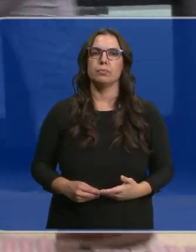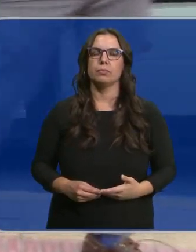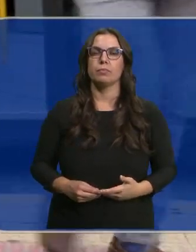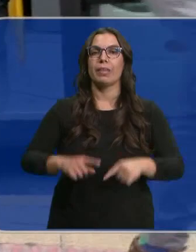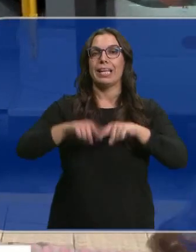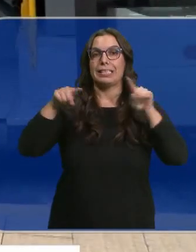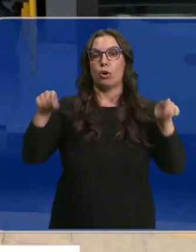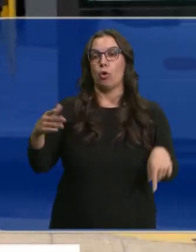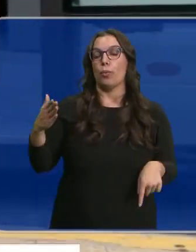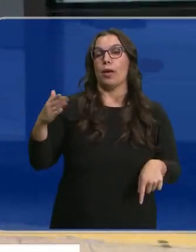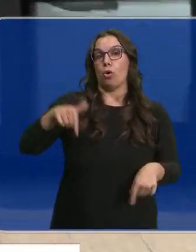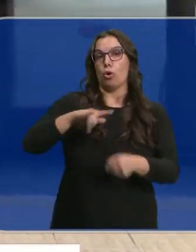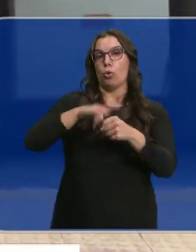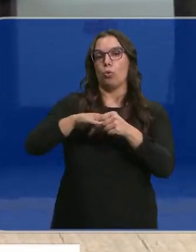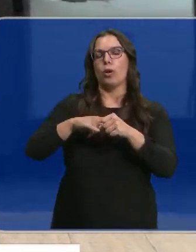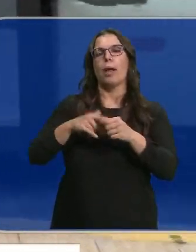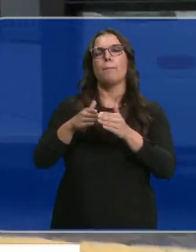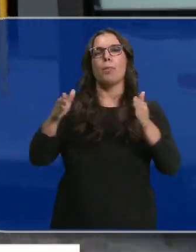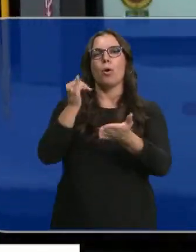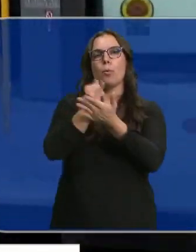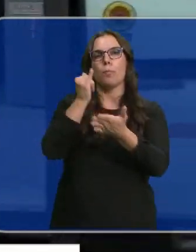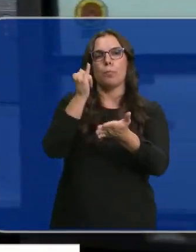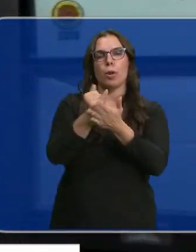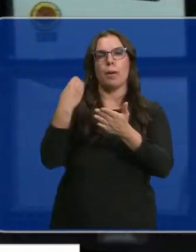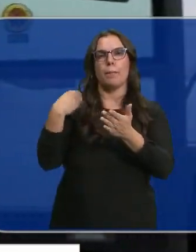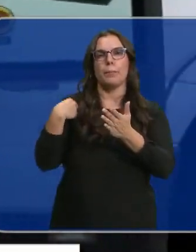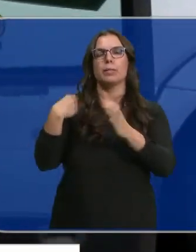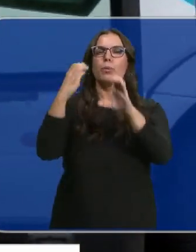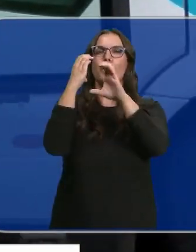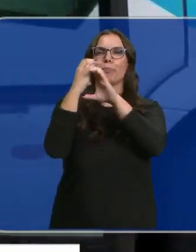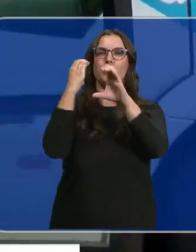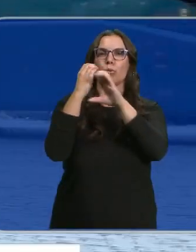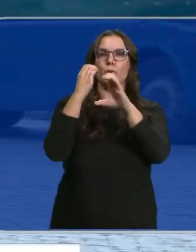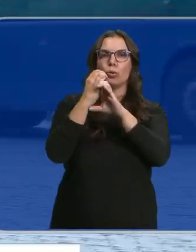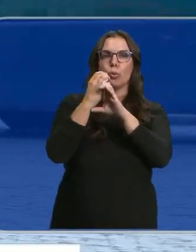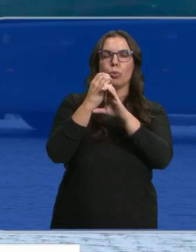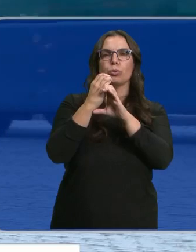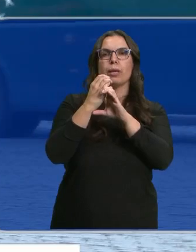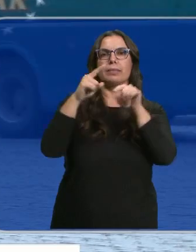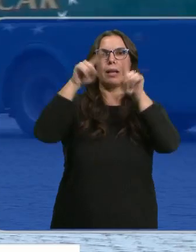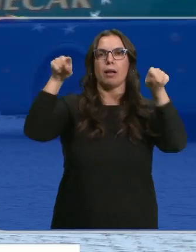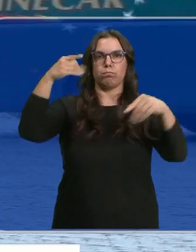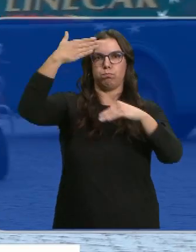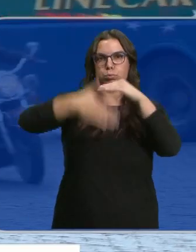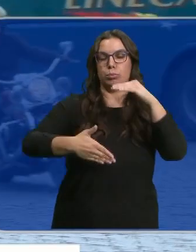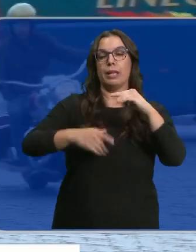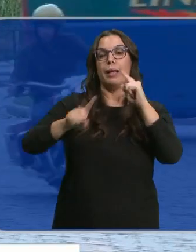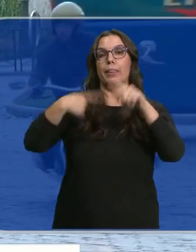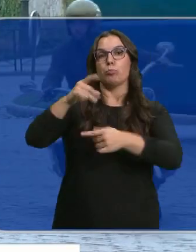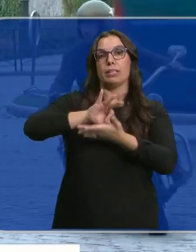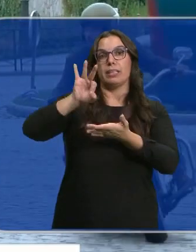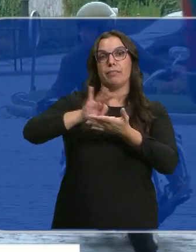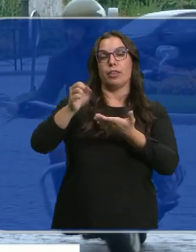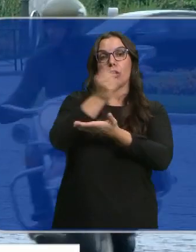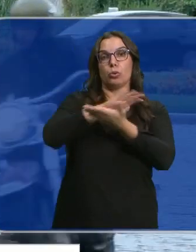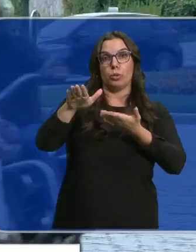En Segovia este lunes han comenzado las pruebas de las lanzaderas al recinto amurallado. Los autobuses no pasarán del acueducto, un servicio gratuito con el que el